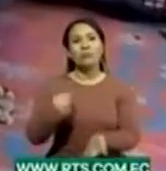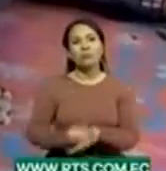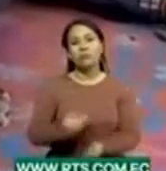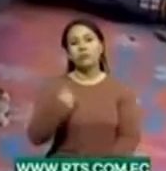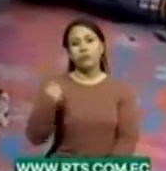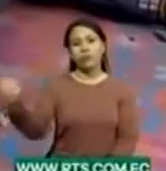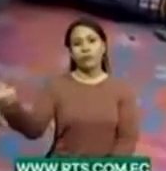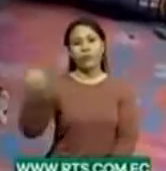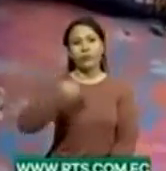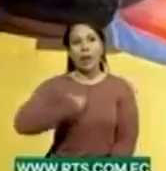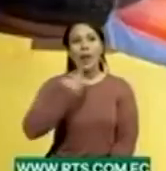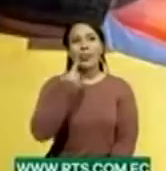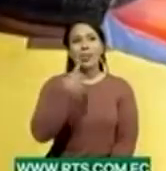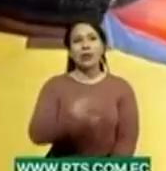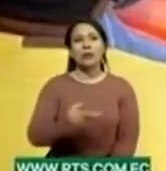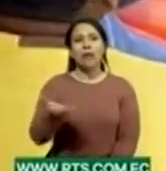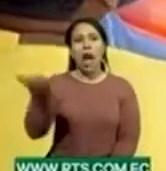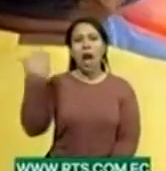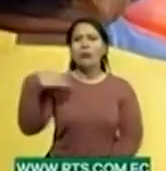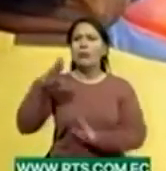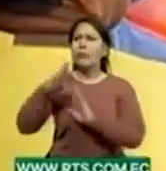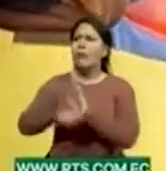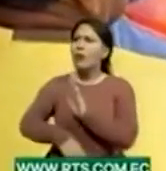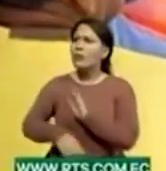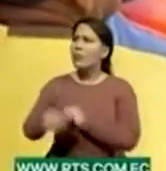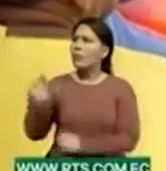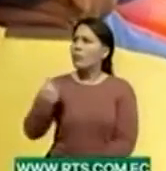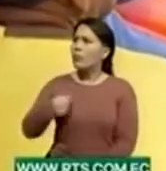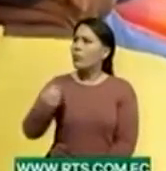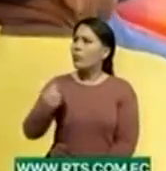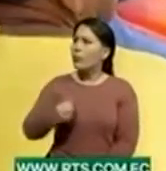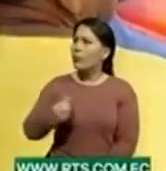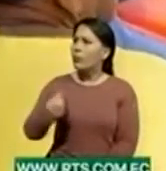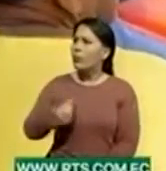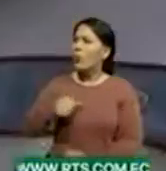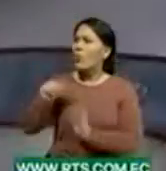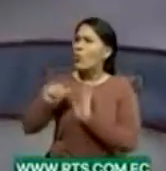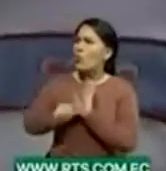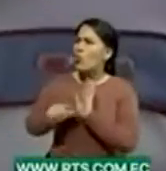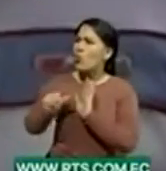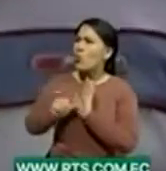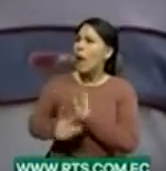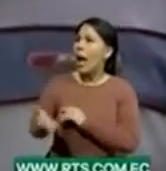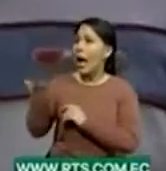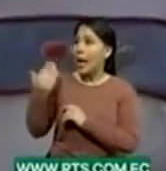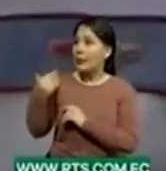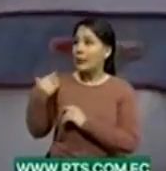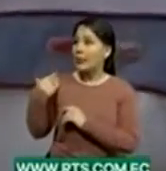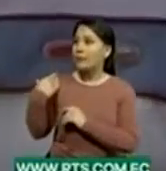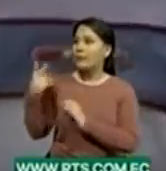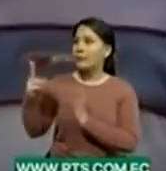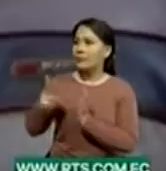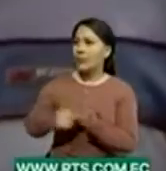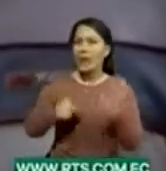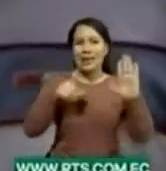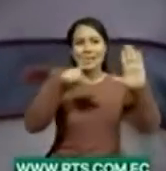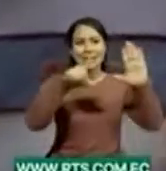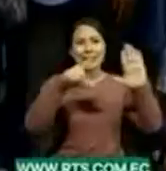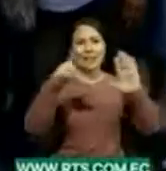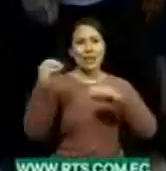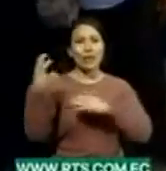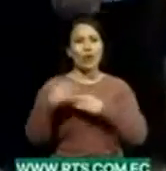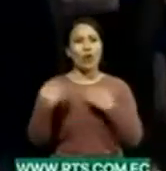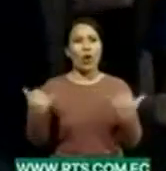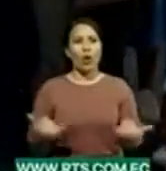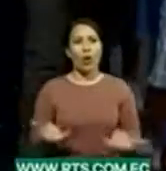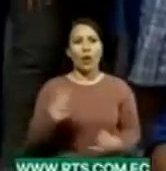patronal, porque afirman les bajaron el valor de su mensualidad considerablemente. Antes ganábamos $700, hoy nos